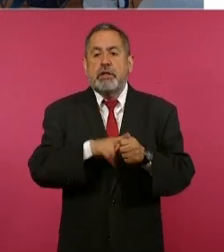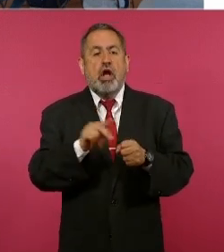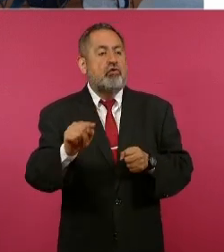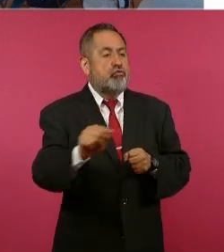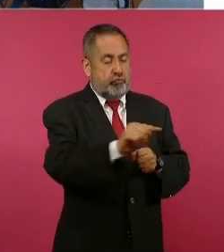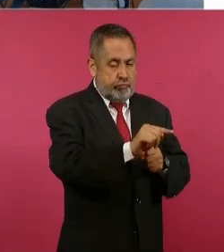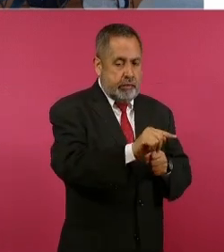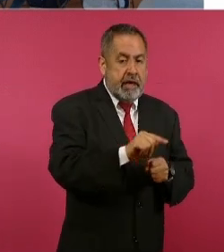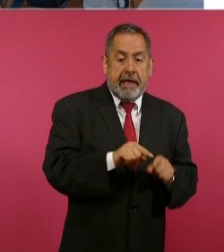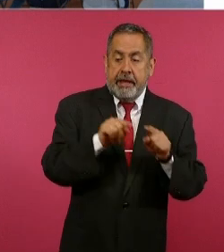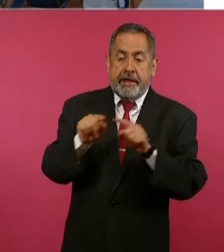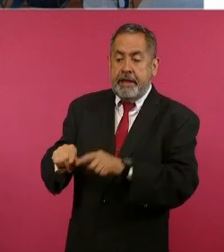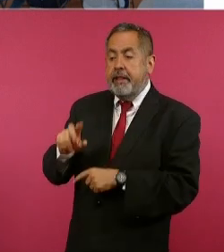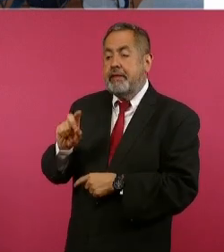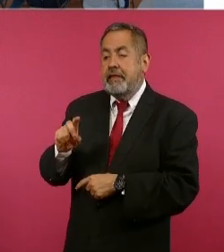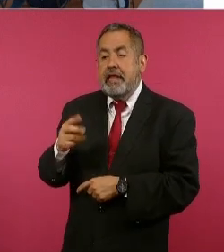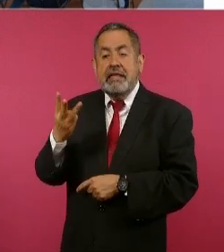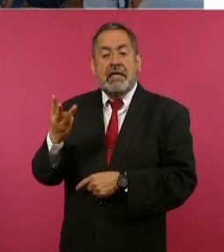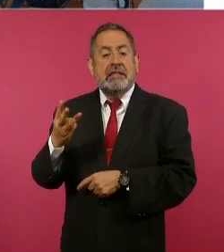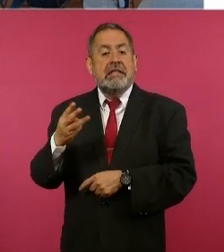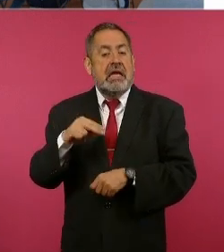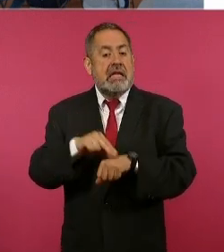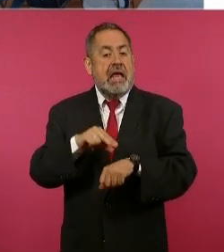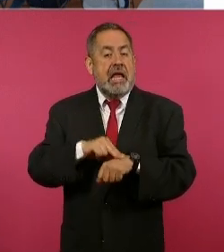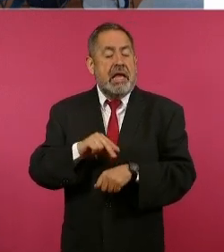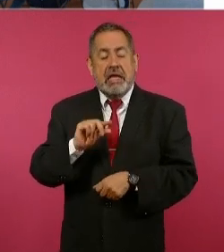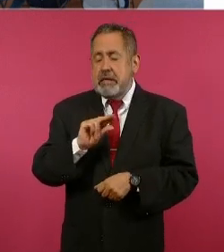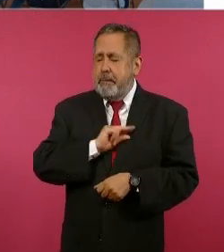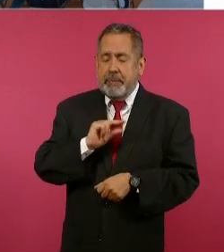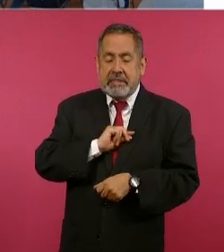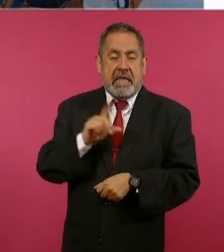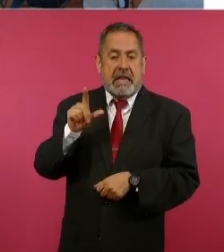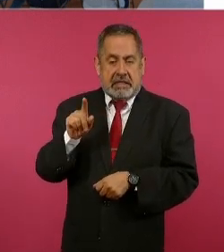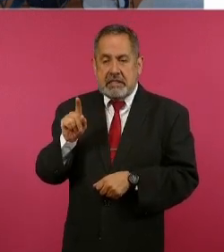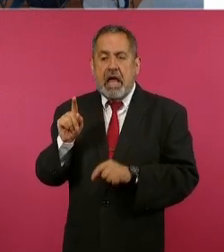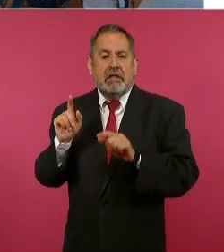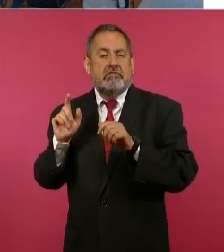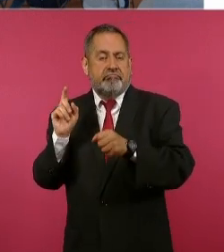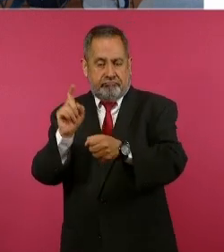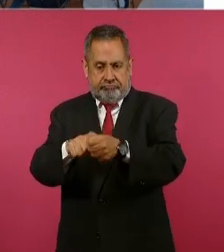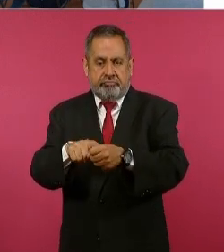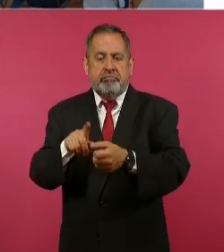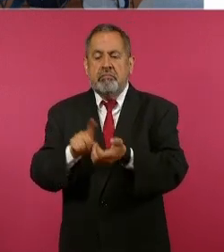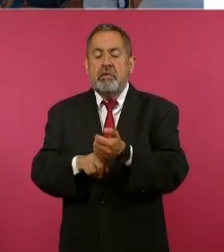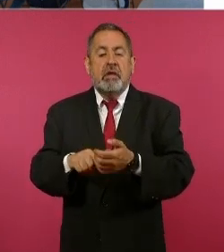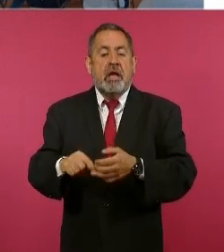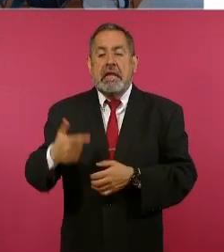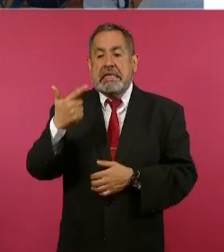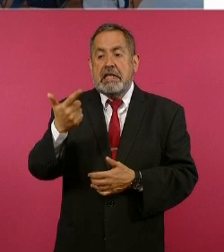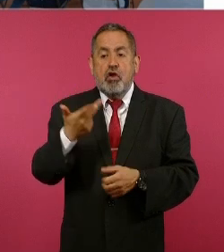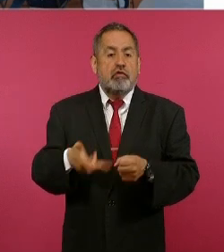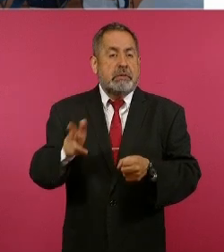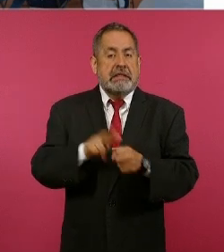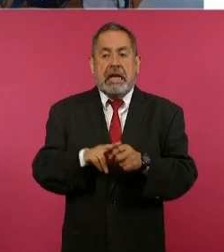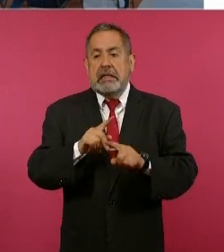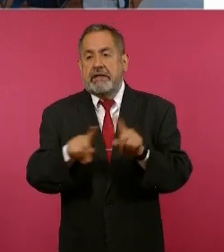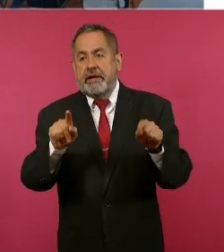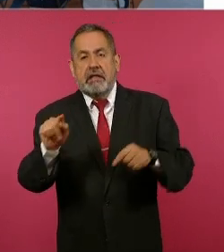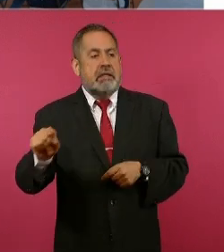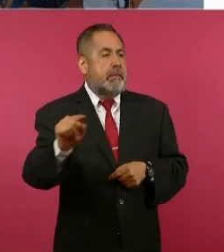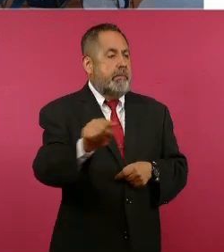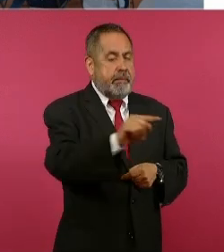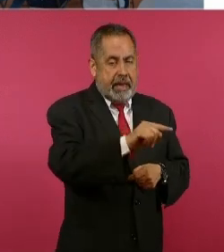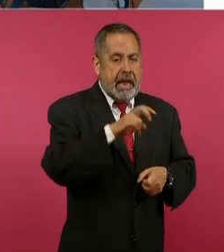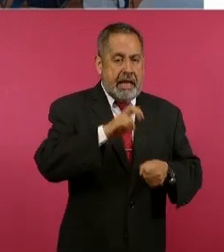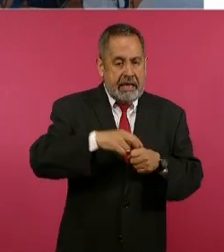salud, así como 33 médicas y médicos especialistas que llegarán para cubrir 7 hospitales del estado de